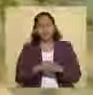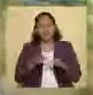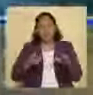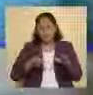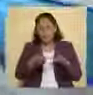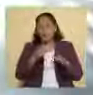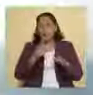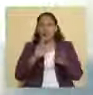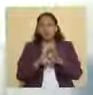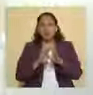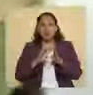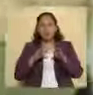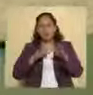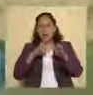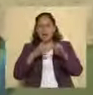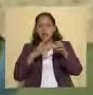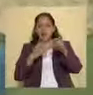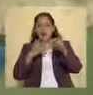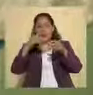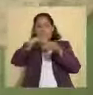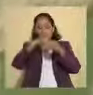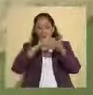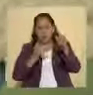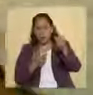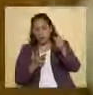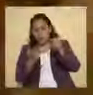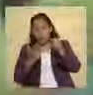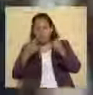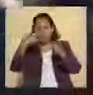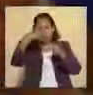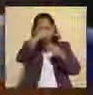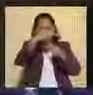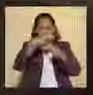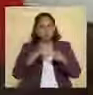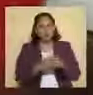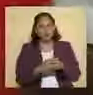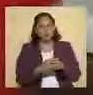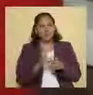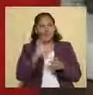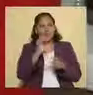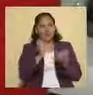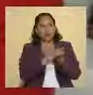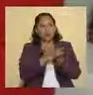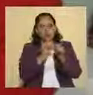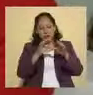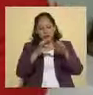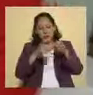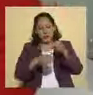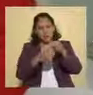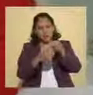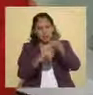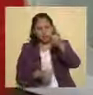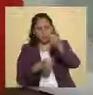cortemos la bolsita o nada más la saquemos así